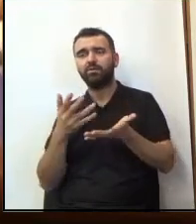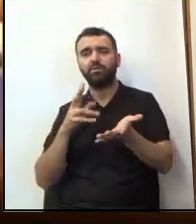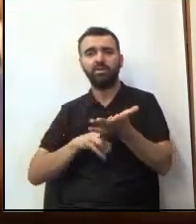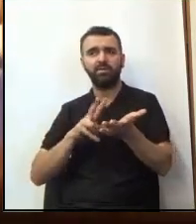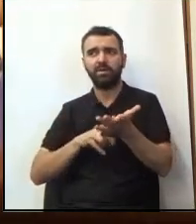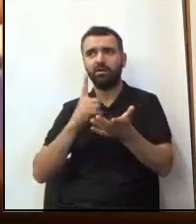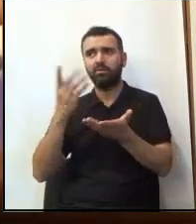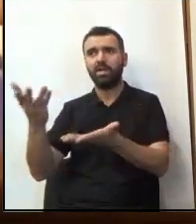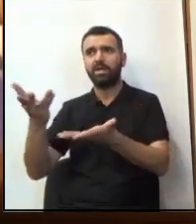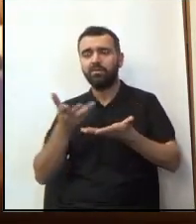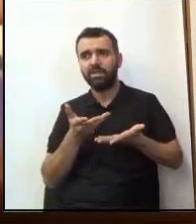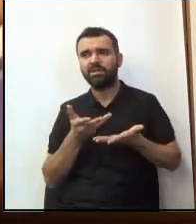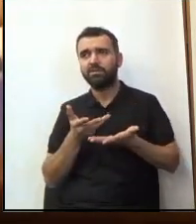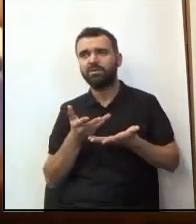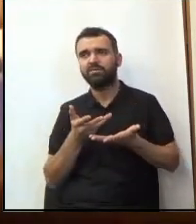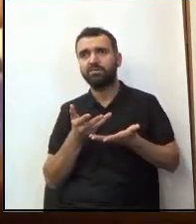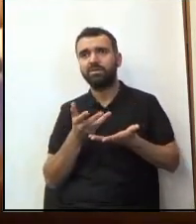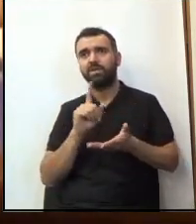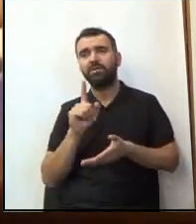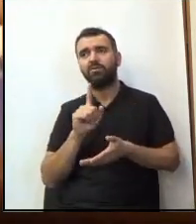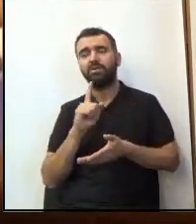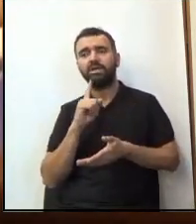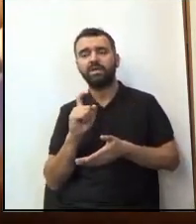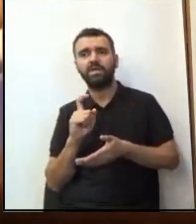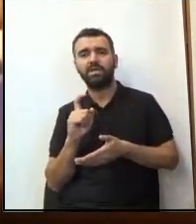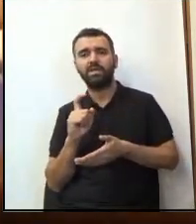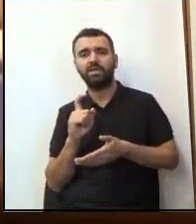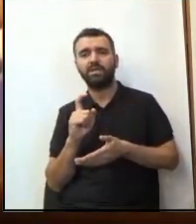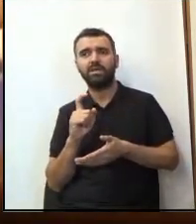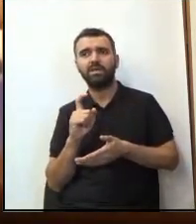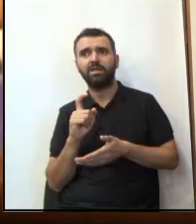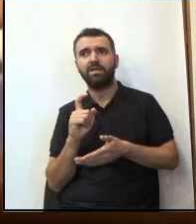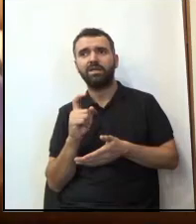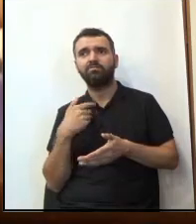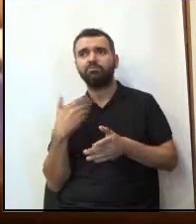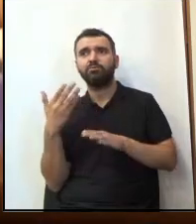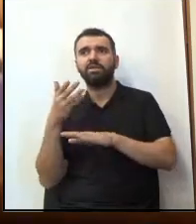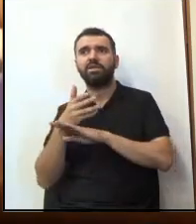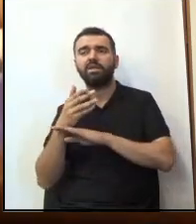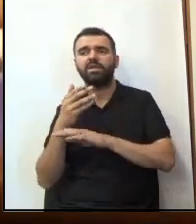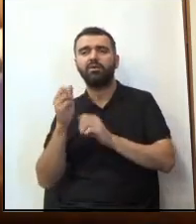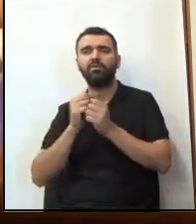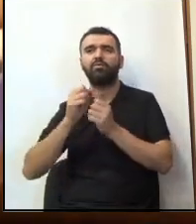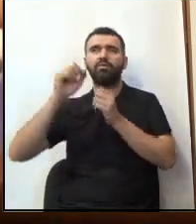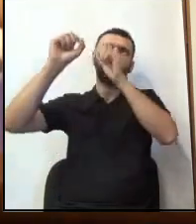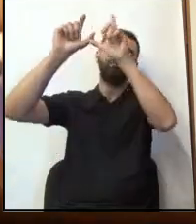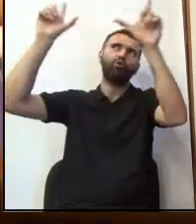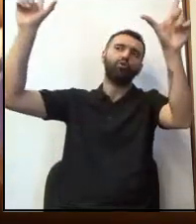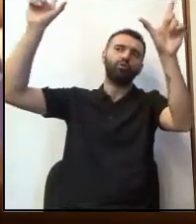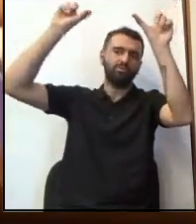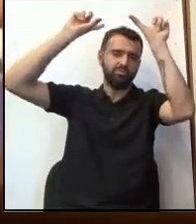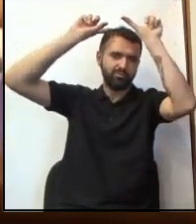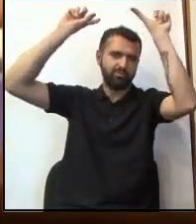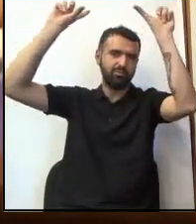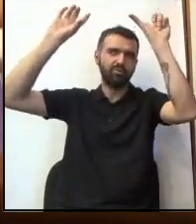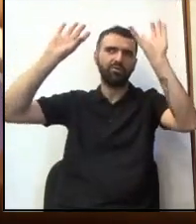y no es que me... No es que... llegué con un rayo de luz de posvacaciones,